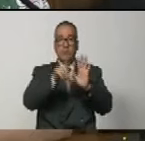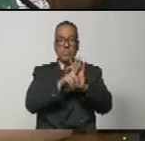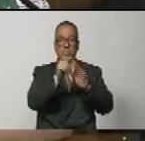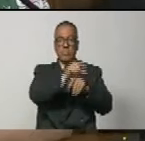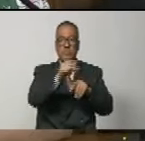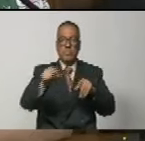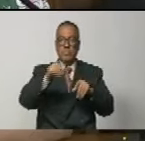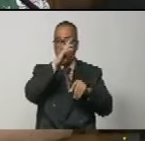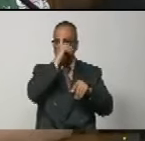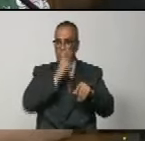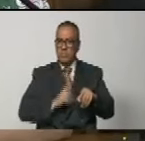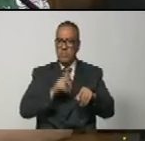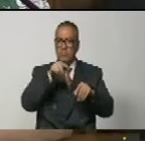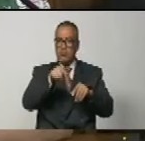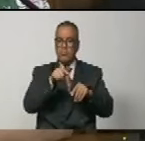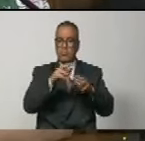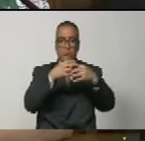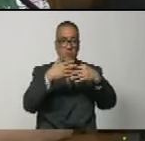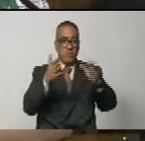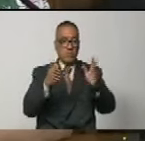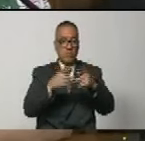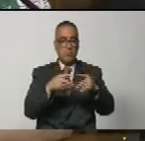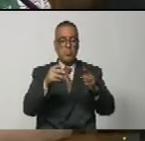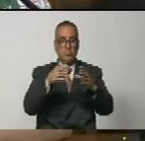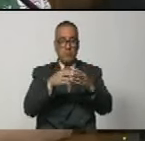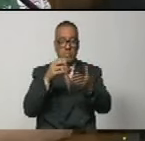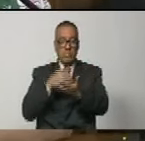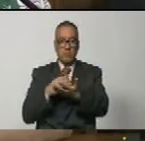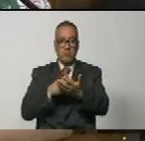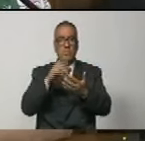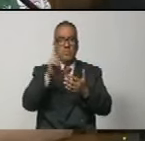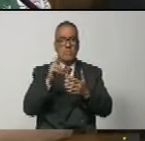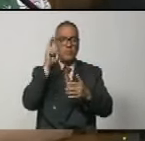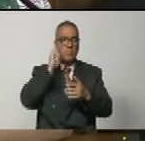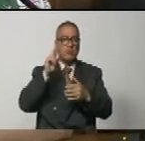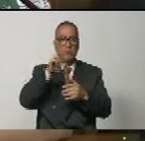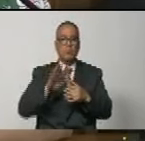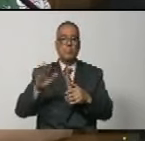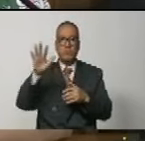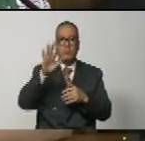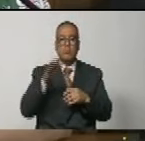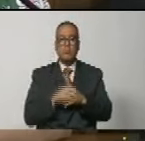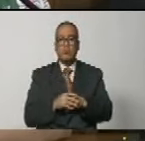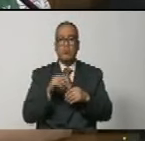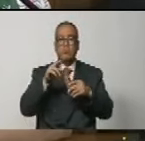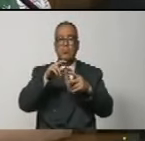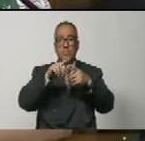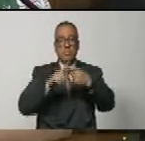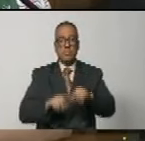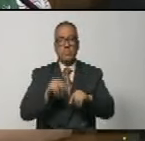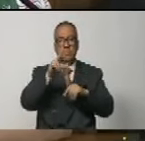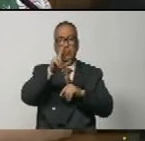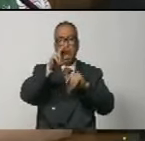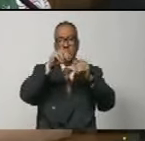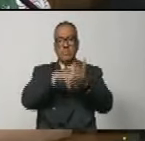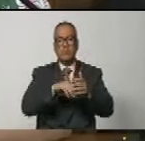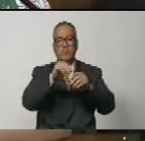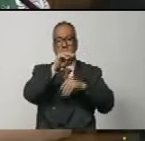las personas con discapacidad publicada en la Gaceta Oficial de la República Bolivariana de Venezuela número